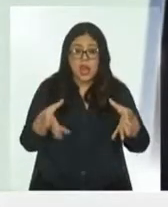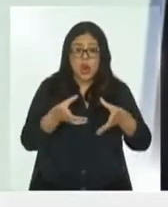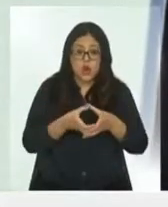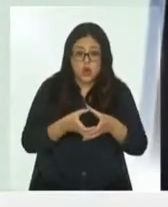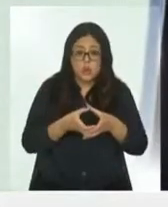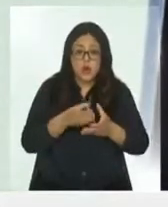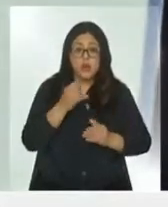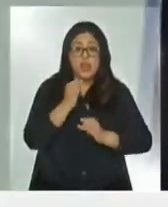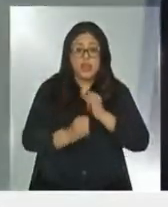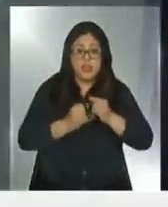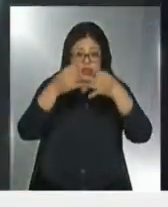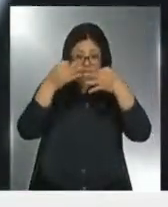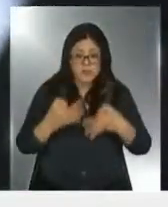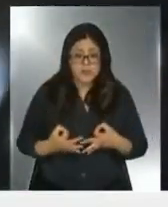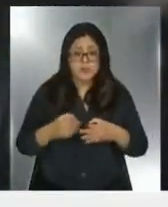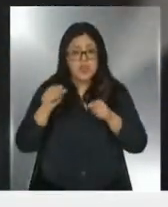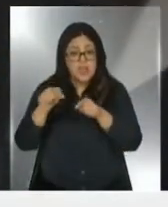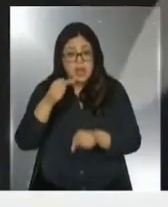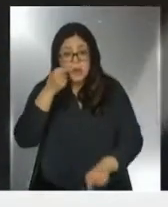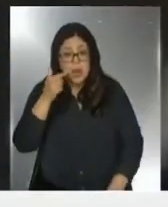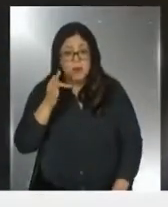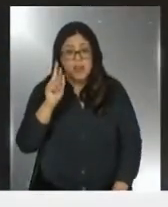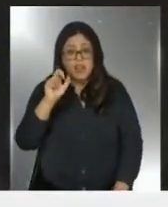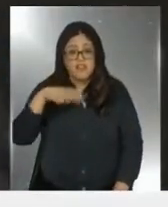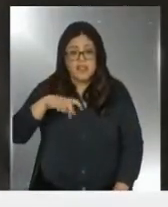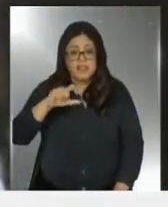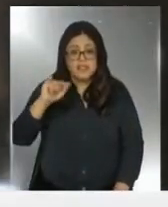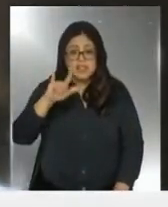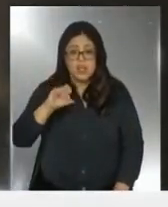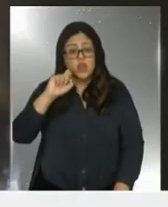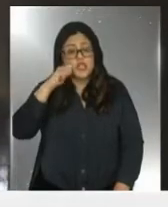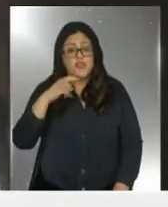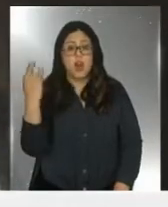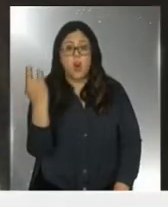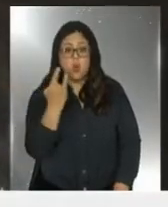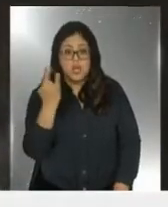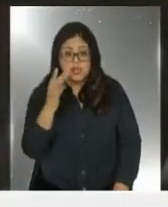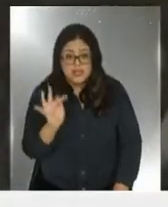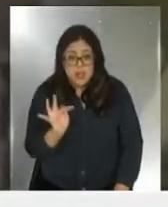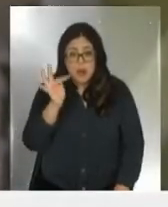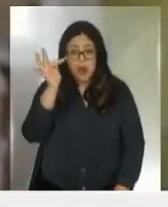Ciberseguridad, algo que para Francisco es de suma urgencia de cara